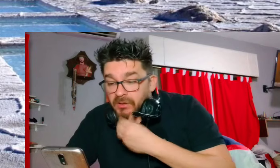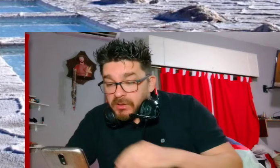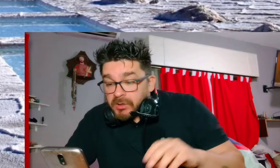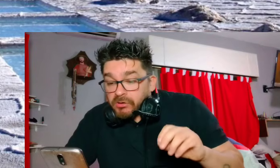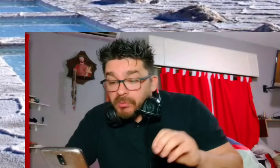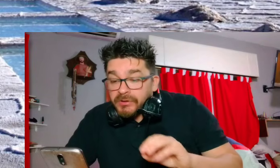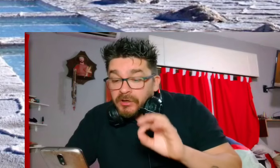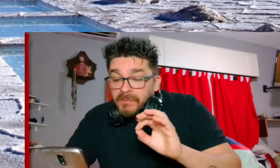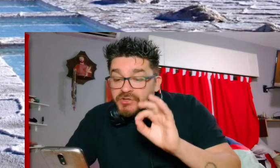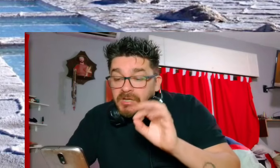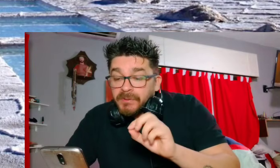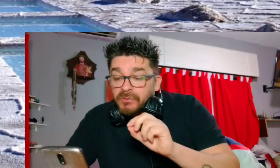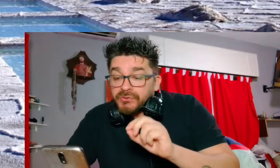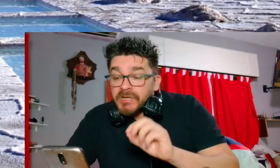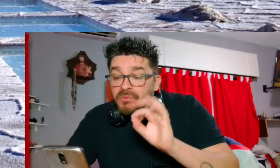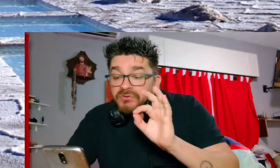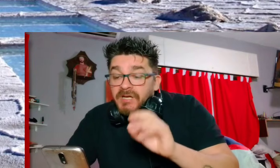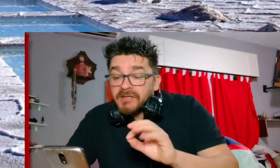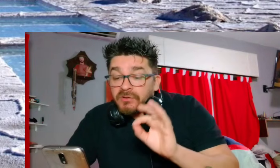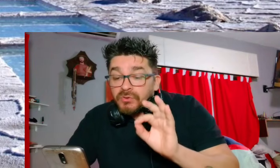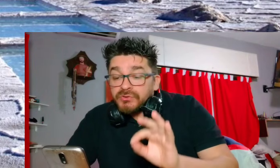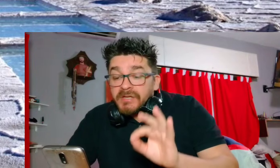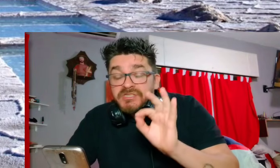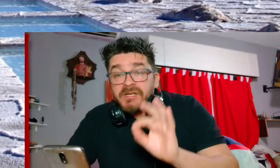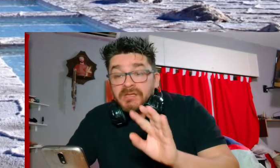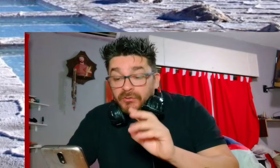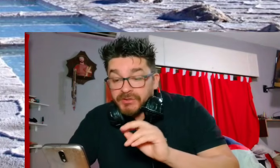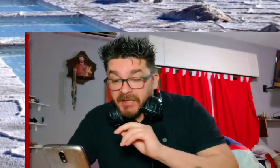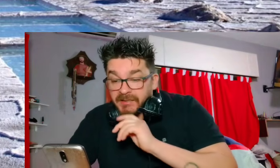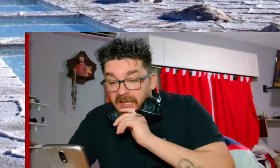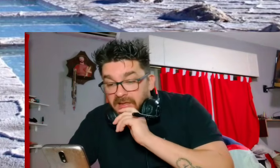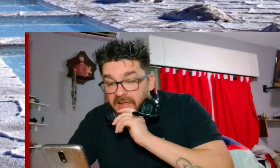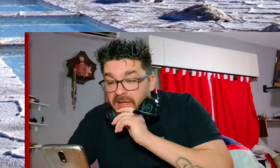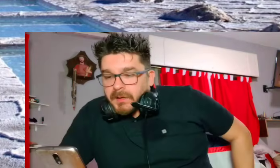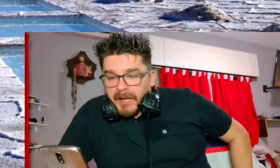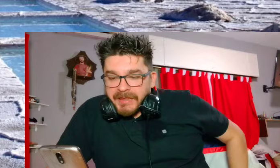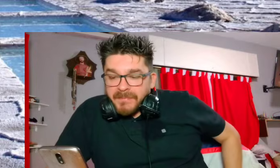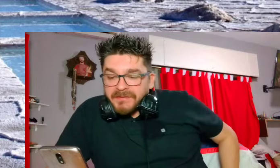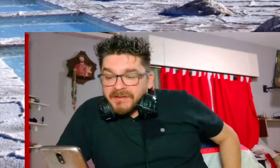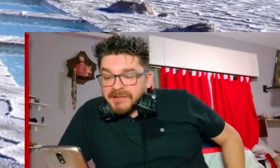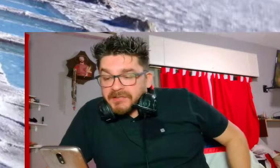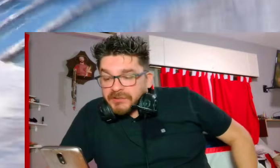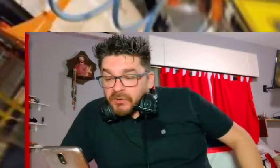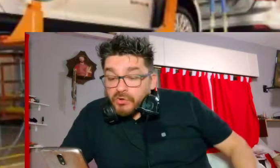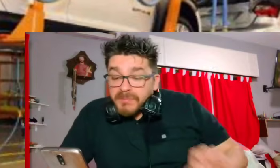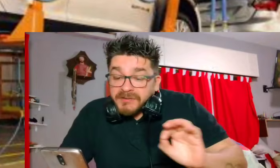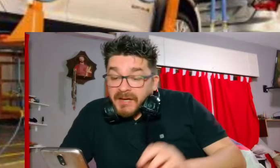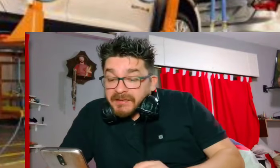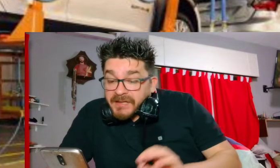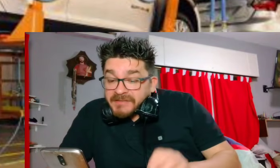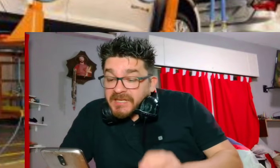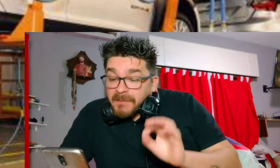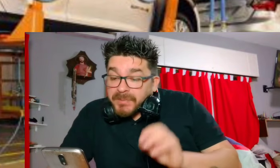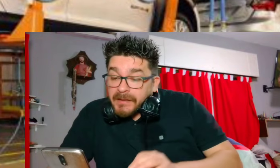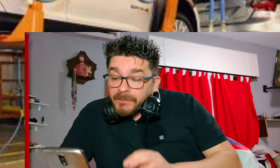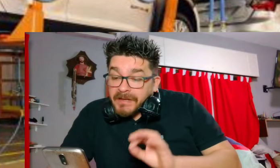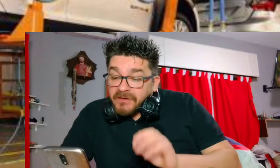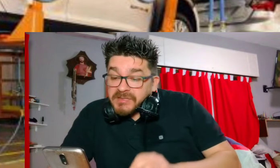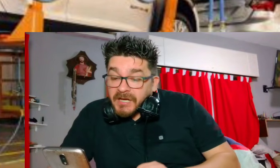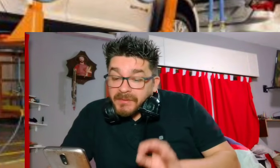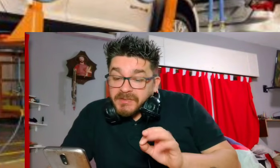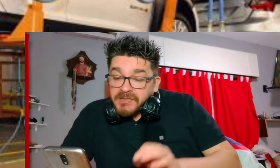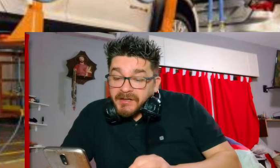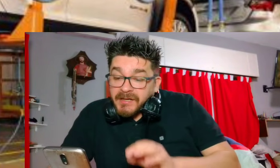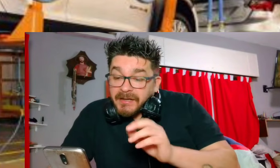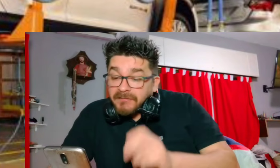de litio, como uno de los mayores productores mundiales junto a Chile y Australia. La demanda de litio, un metal que es empleado